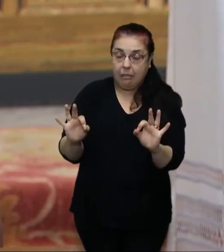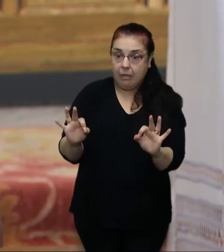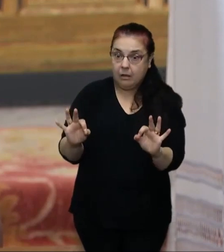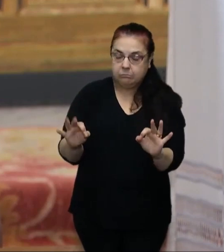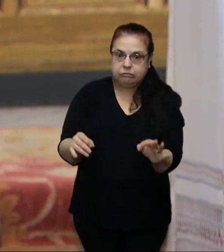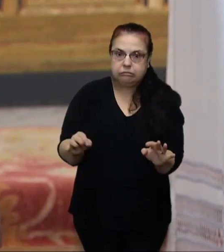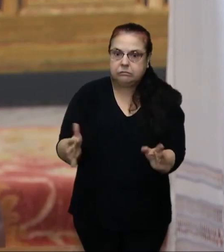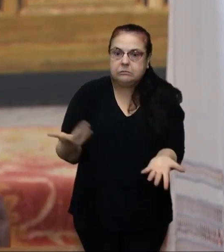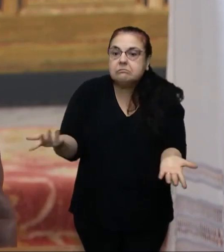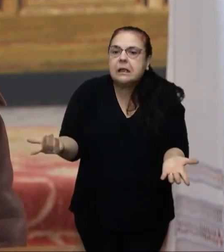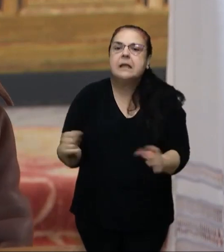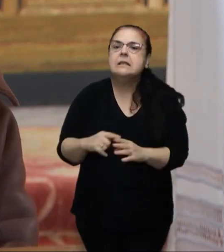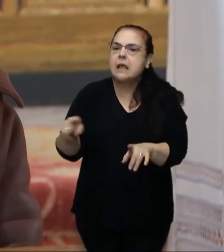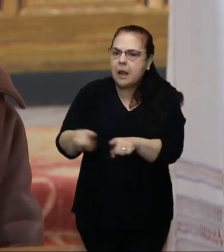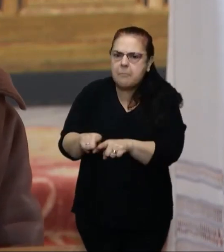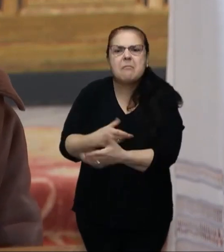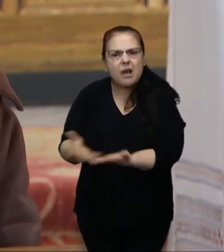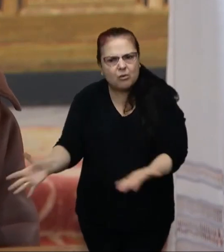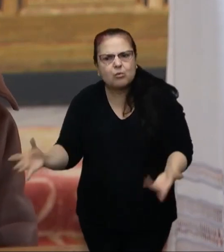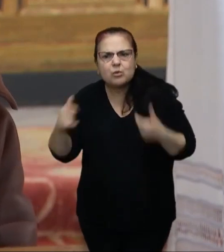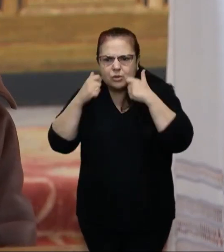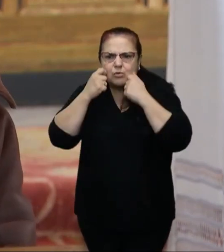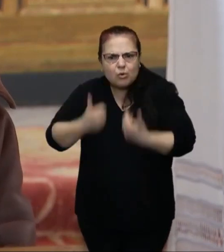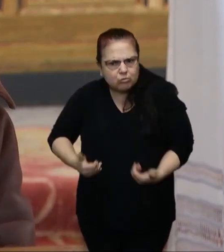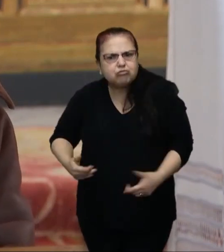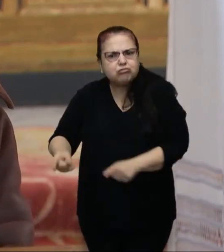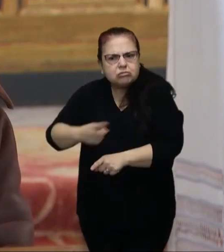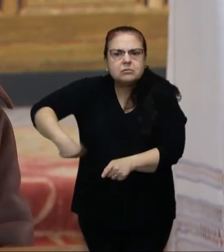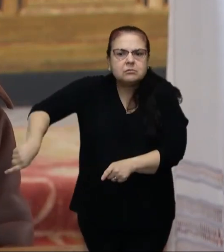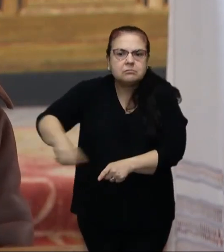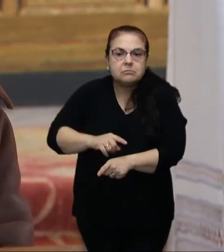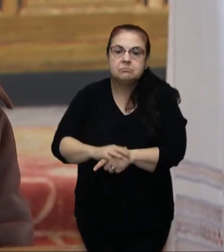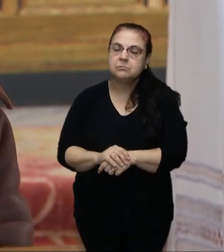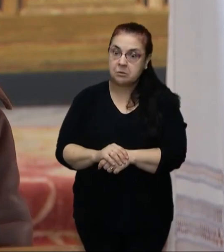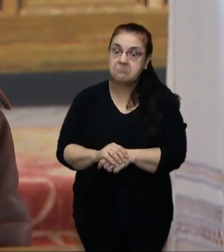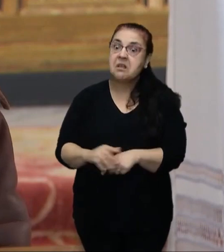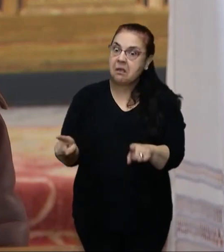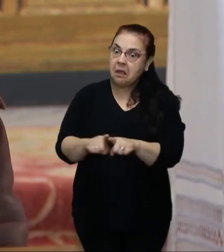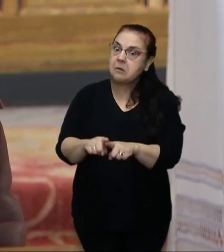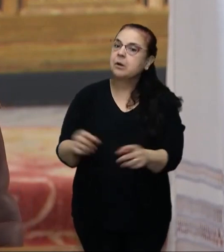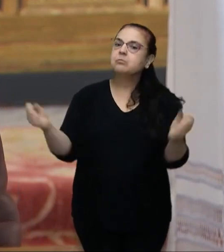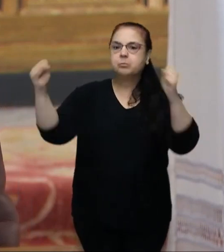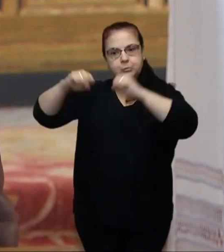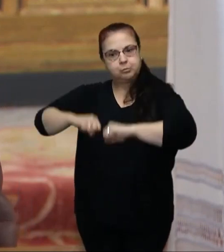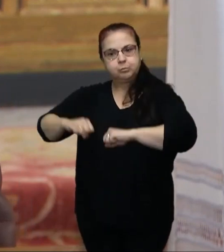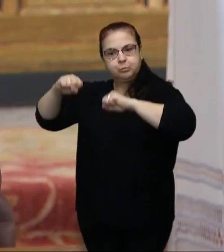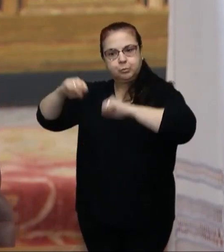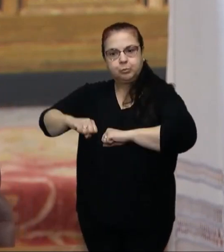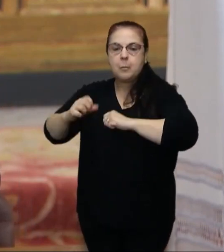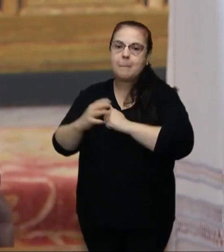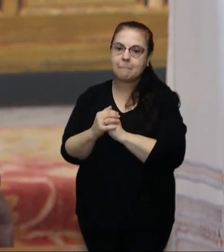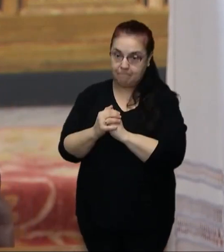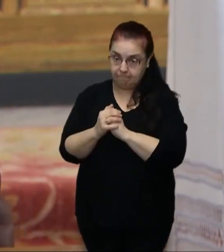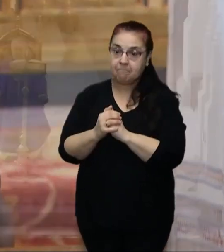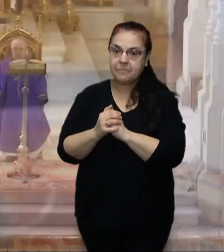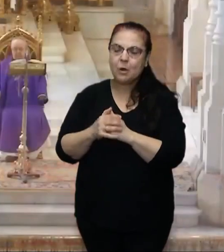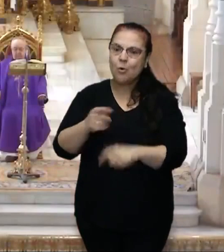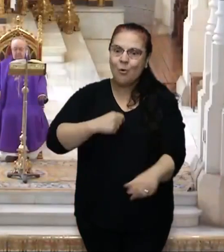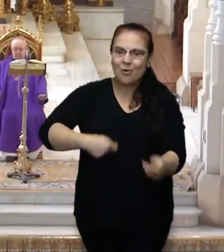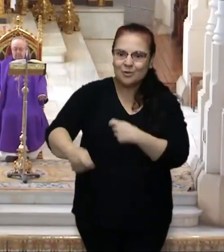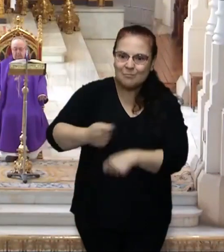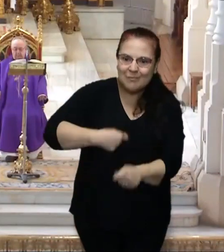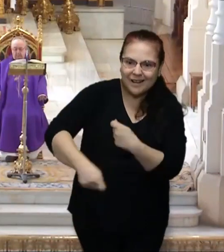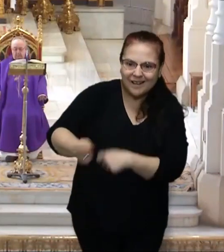es hermano nuestro y carne nuestra». Los hermanos aceptaron. Al pasar, unos